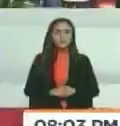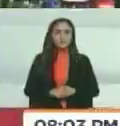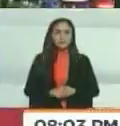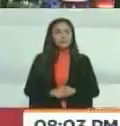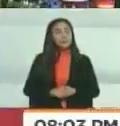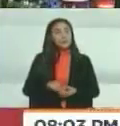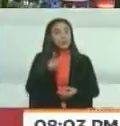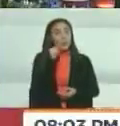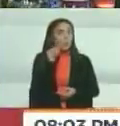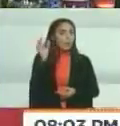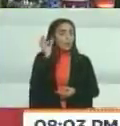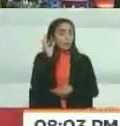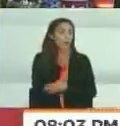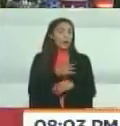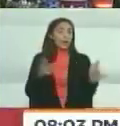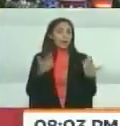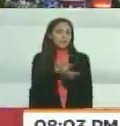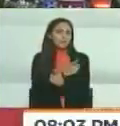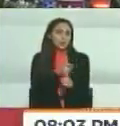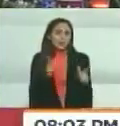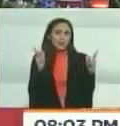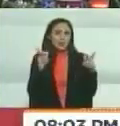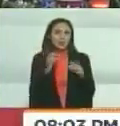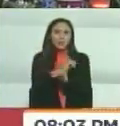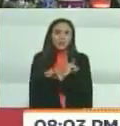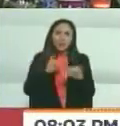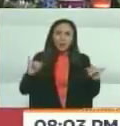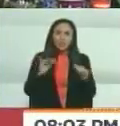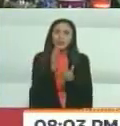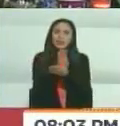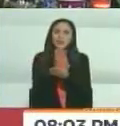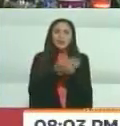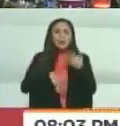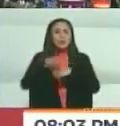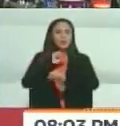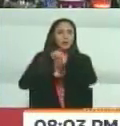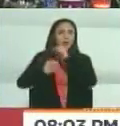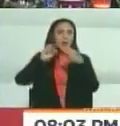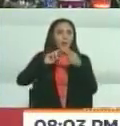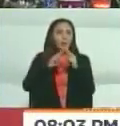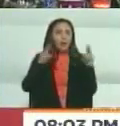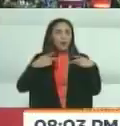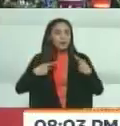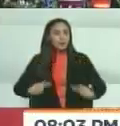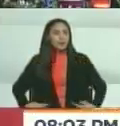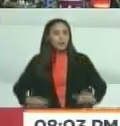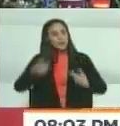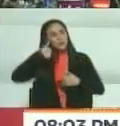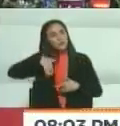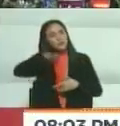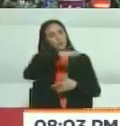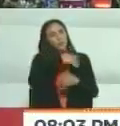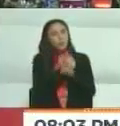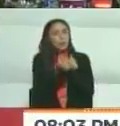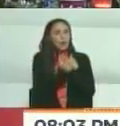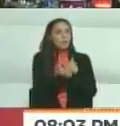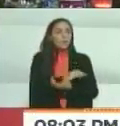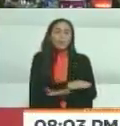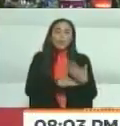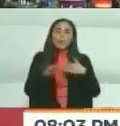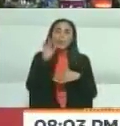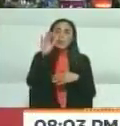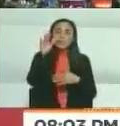Mujeres y hombres guerreros, pero luchadores por la paz, por la paz, por la paz, por el amor, por el